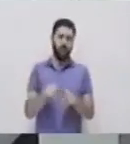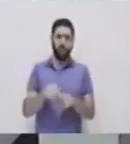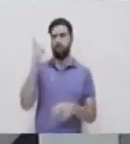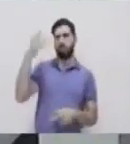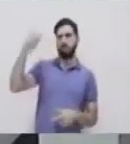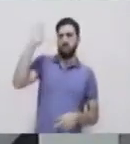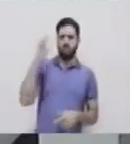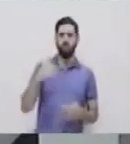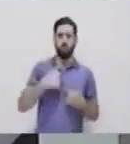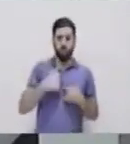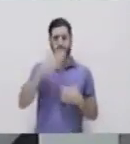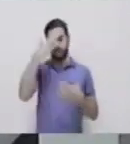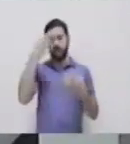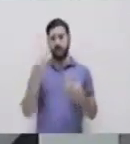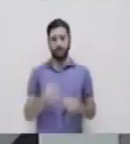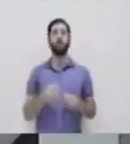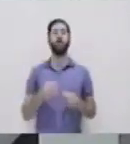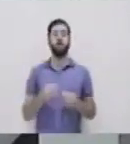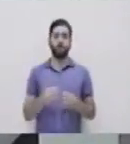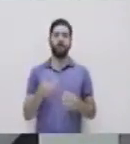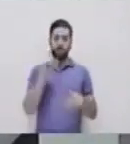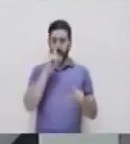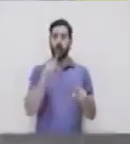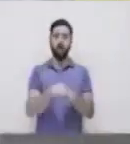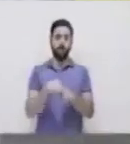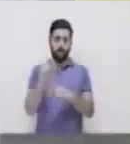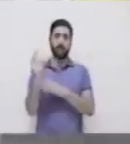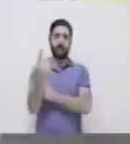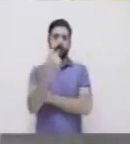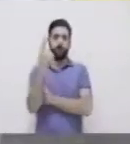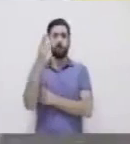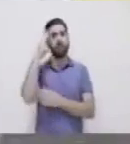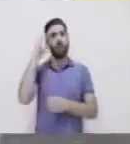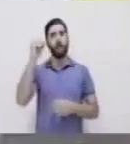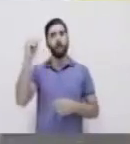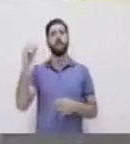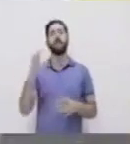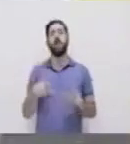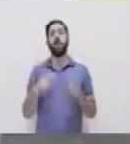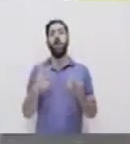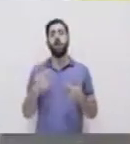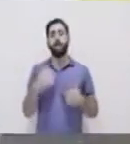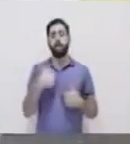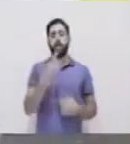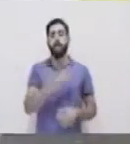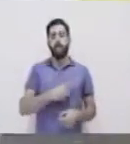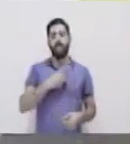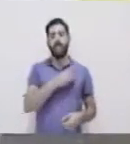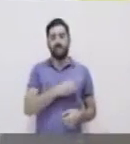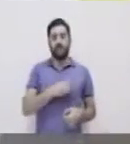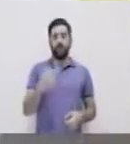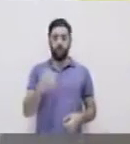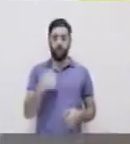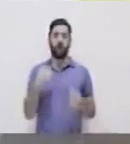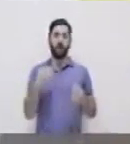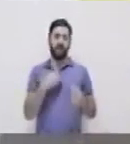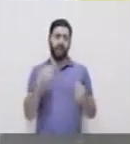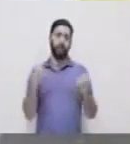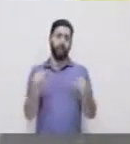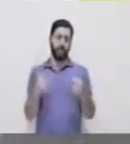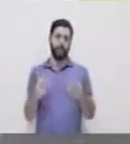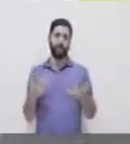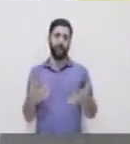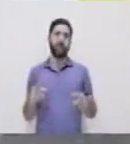lo que los demás dijeran, ¿verdad? Entonces sí tiene mucho que ver con las decisiones, con las opiniones que yo tenga acerca de lo que yo deseo y